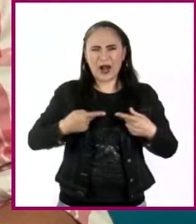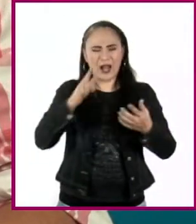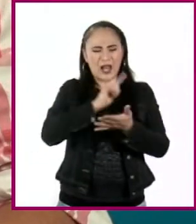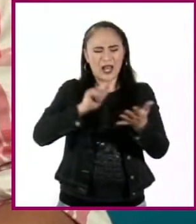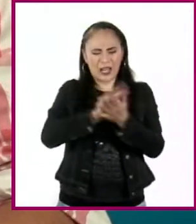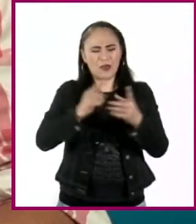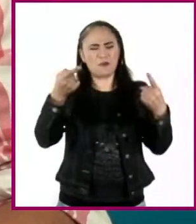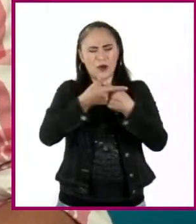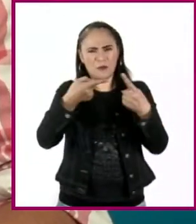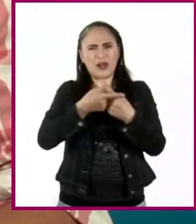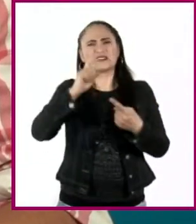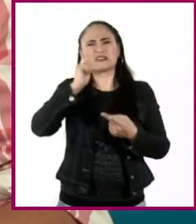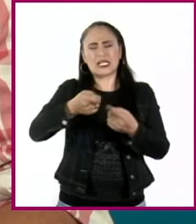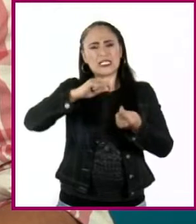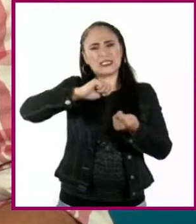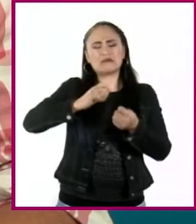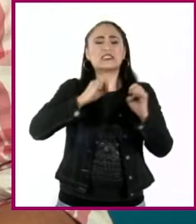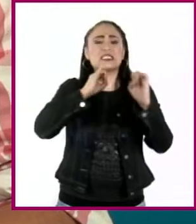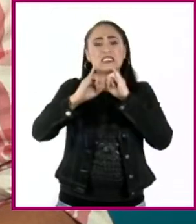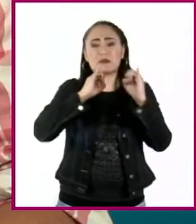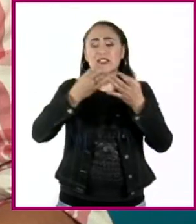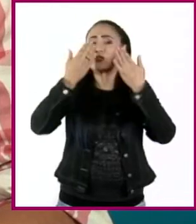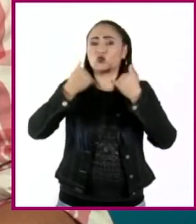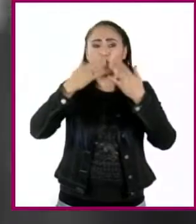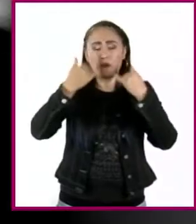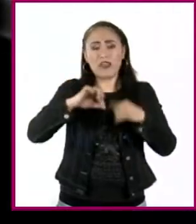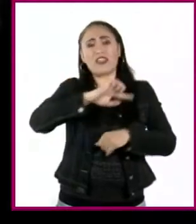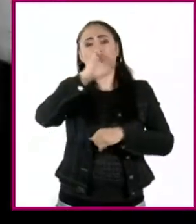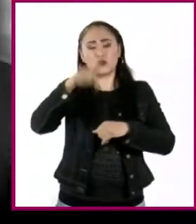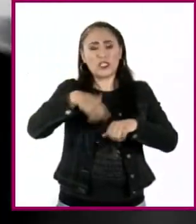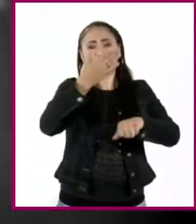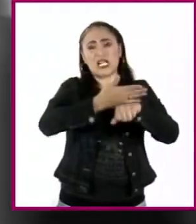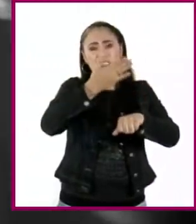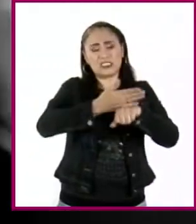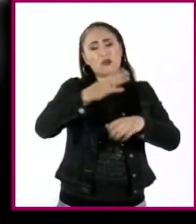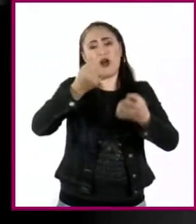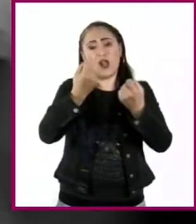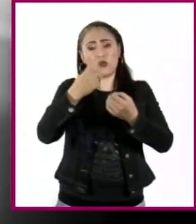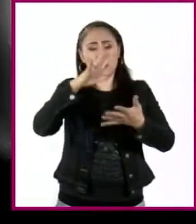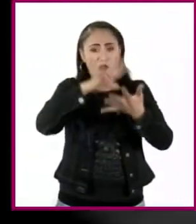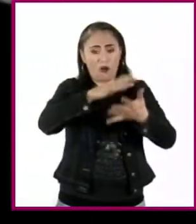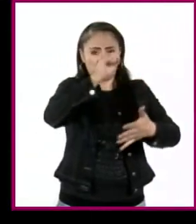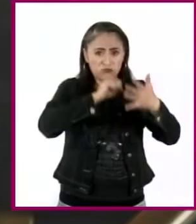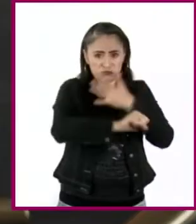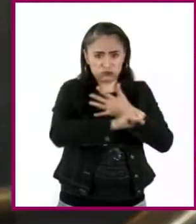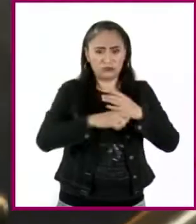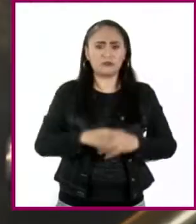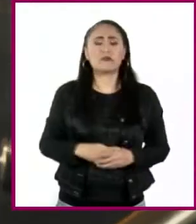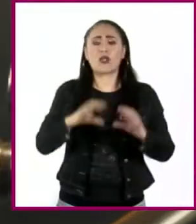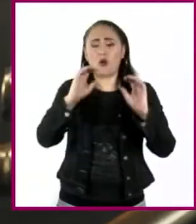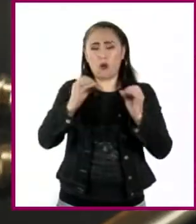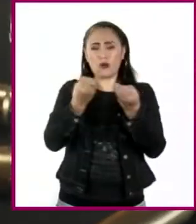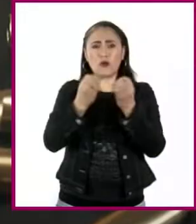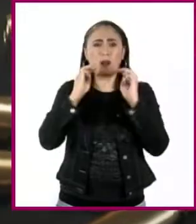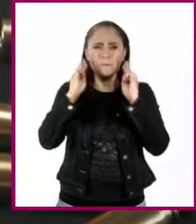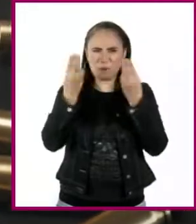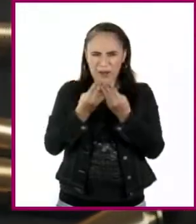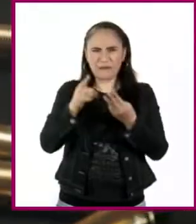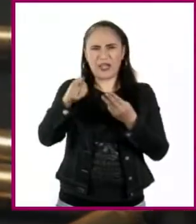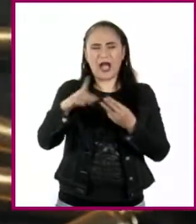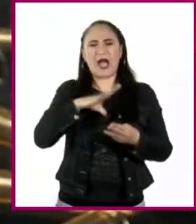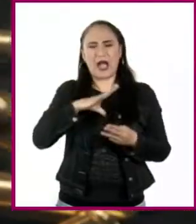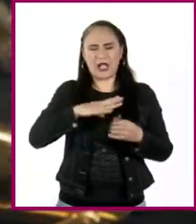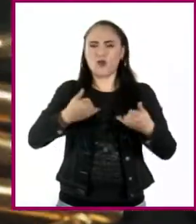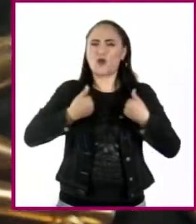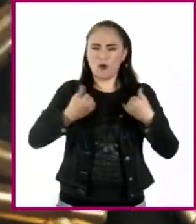con traductores y por ello fueron sentenciados injustamente. En contextos de violencia provocada por la presencia del narcotráfico, hay adolescentes